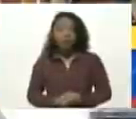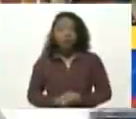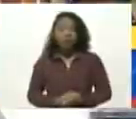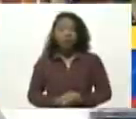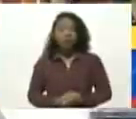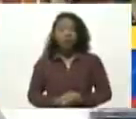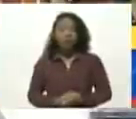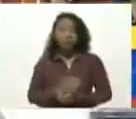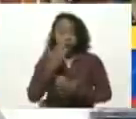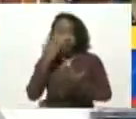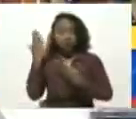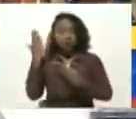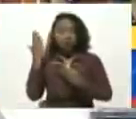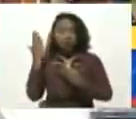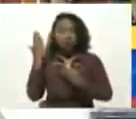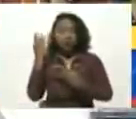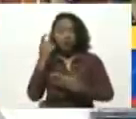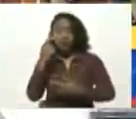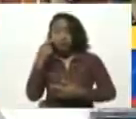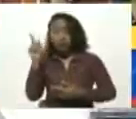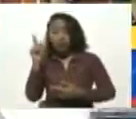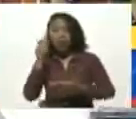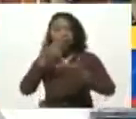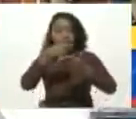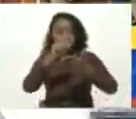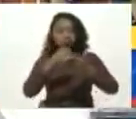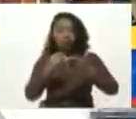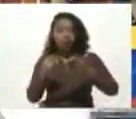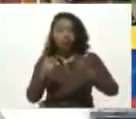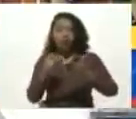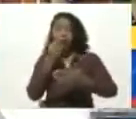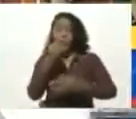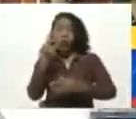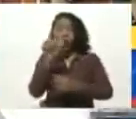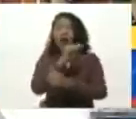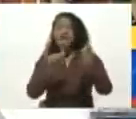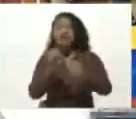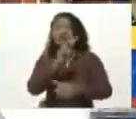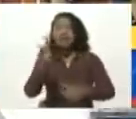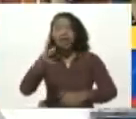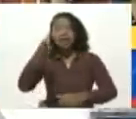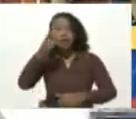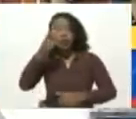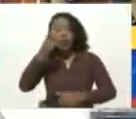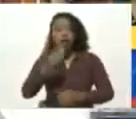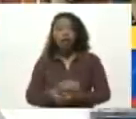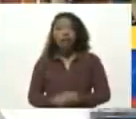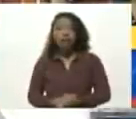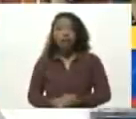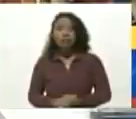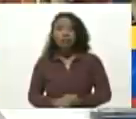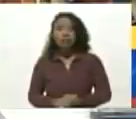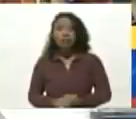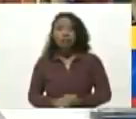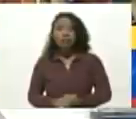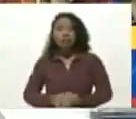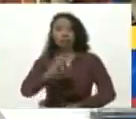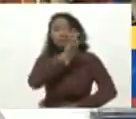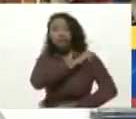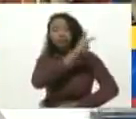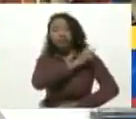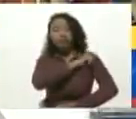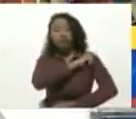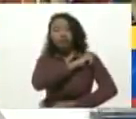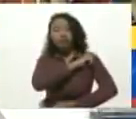Juan Yuli. Correcto. Bueno, también está el vicepresidente de seguridad, el almirante en